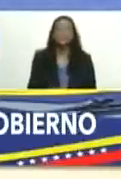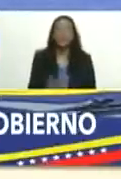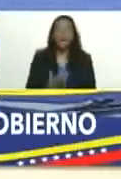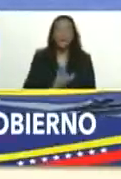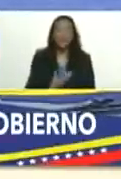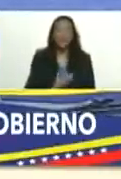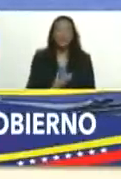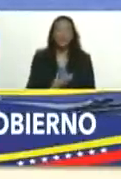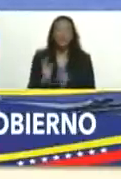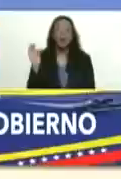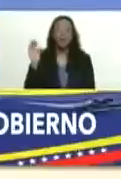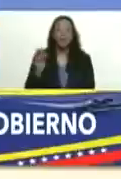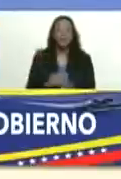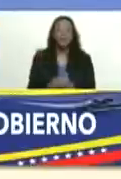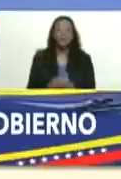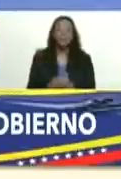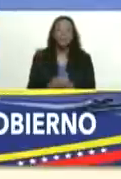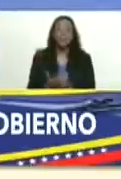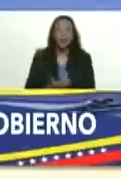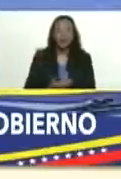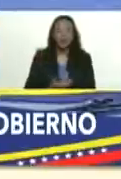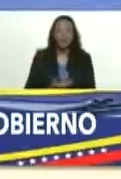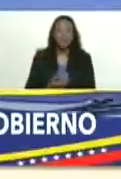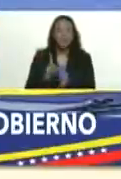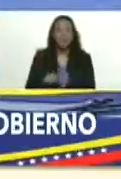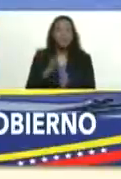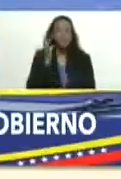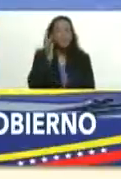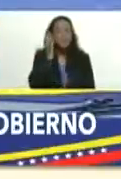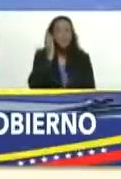de Araure, la alcaldesa de Araure.